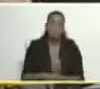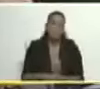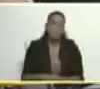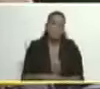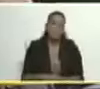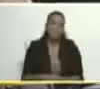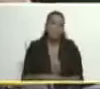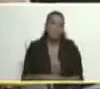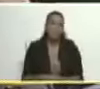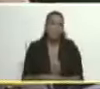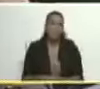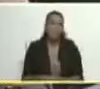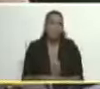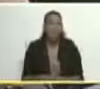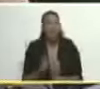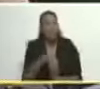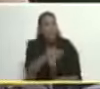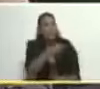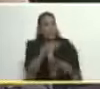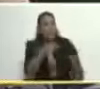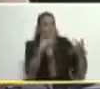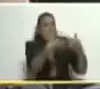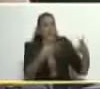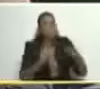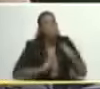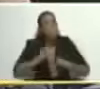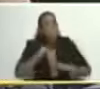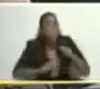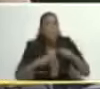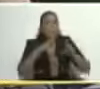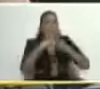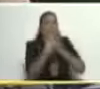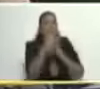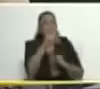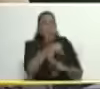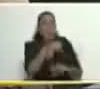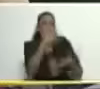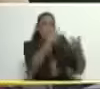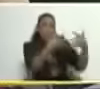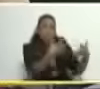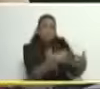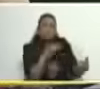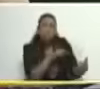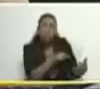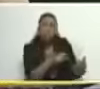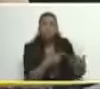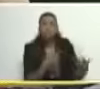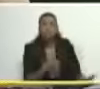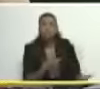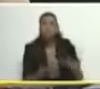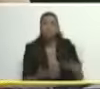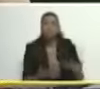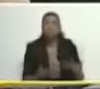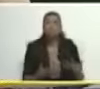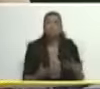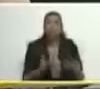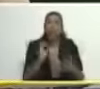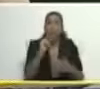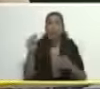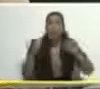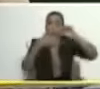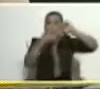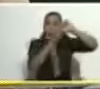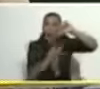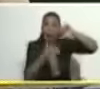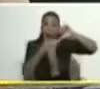concerned about that in the Caribbean, about lo que nos preocupa acerca de esto es el colonialismo en el Caribe. Well, I